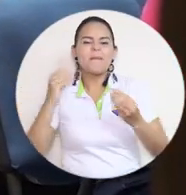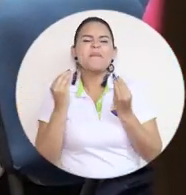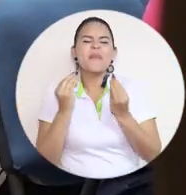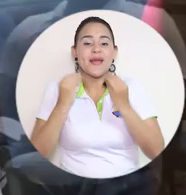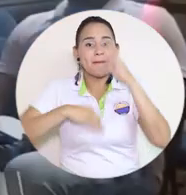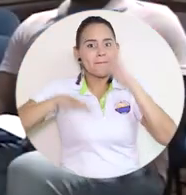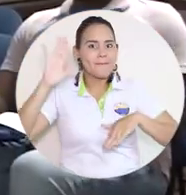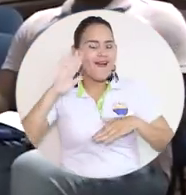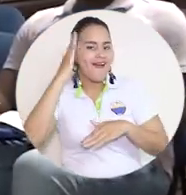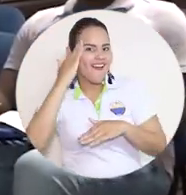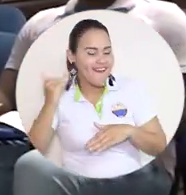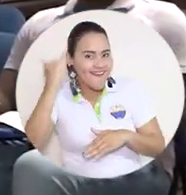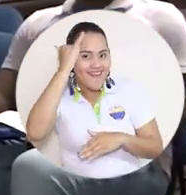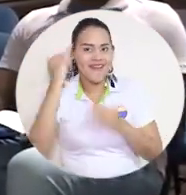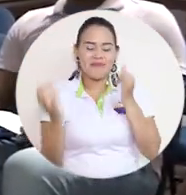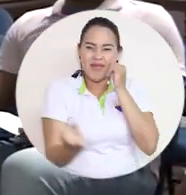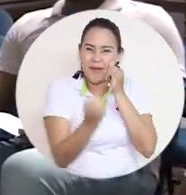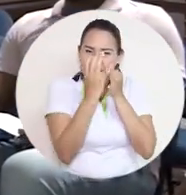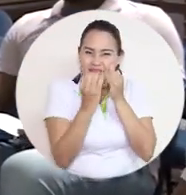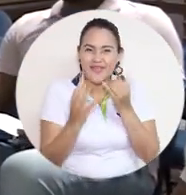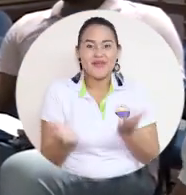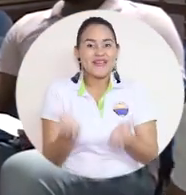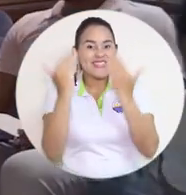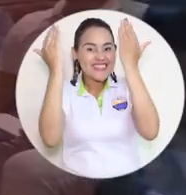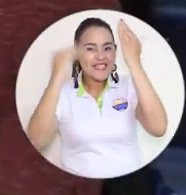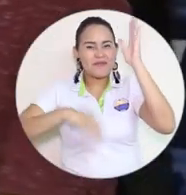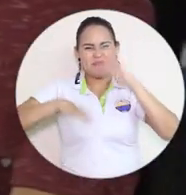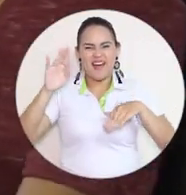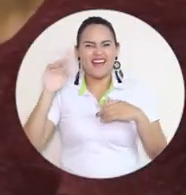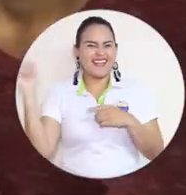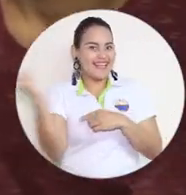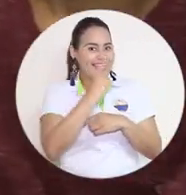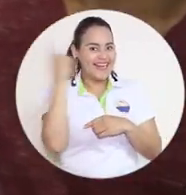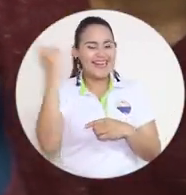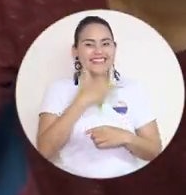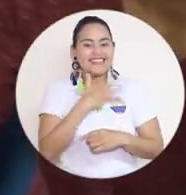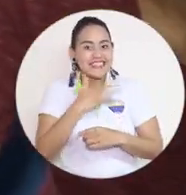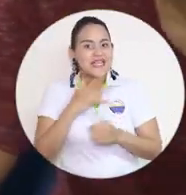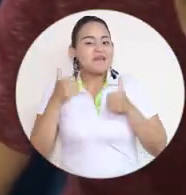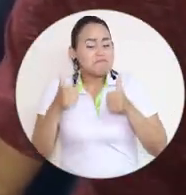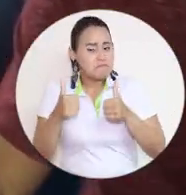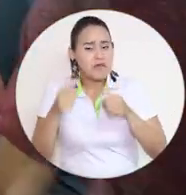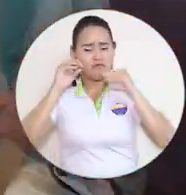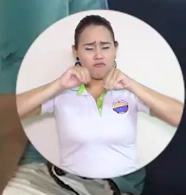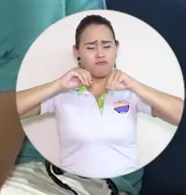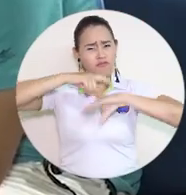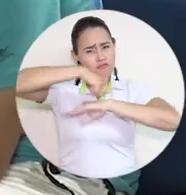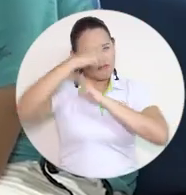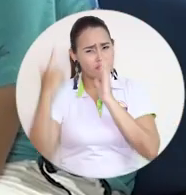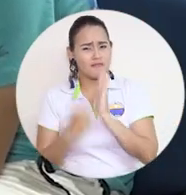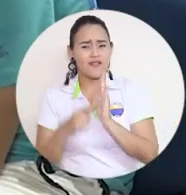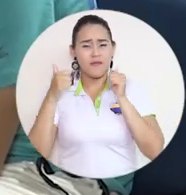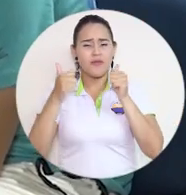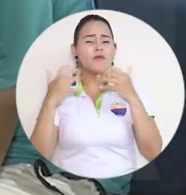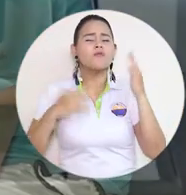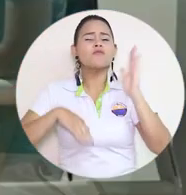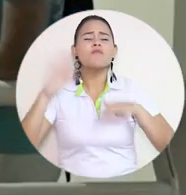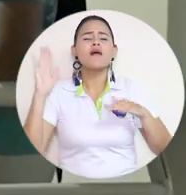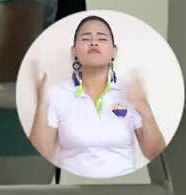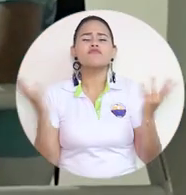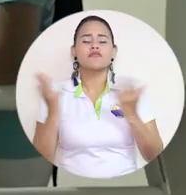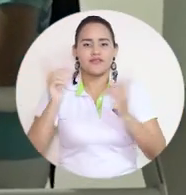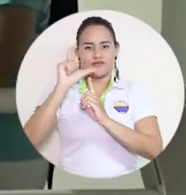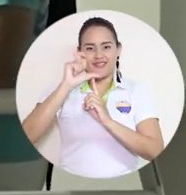técnicos para la consolidación de una alianza académica y pedagógica que permita la articulación de los programas de ambas entidades y la formación integral